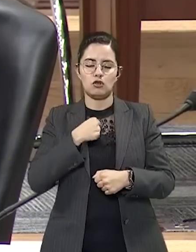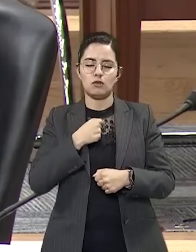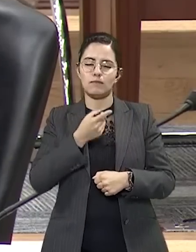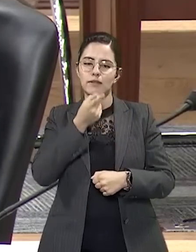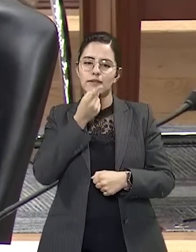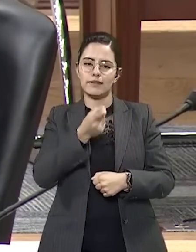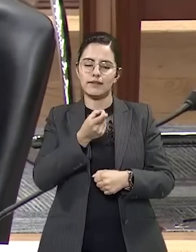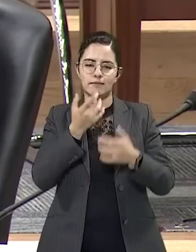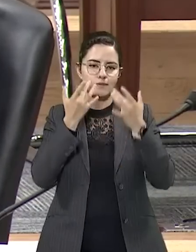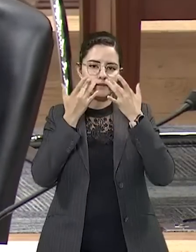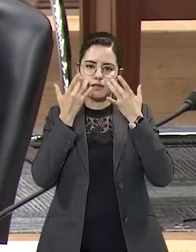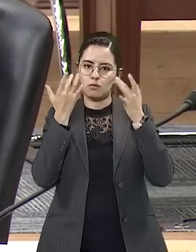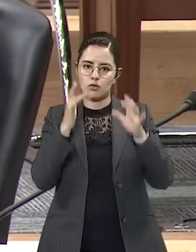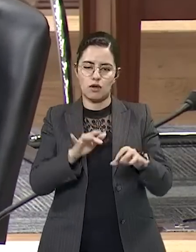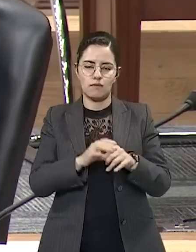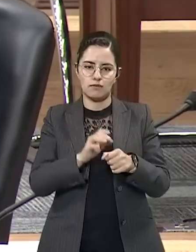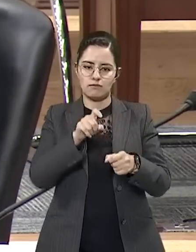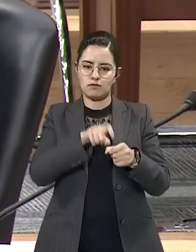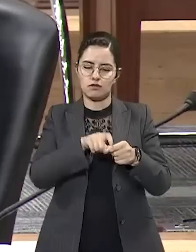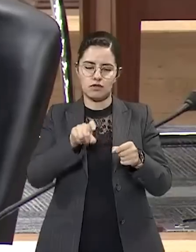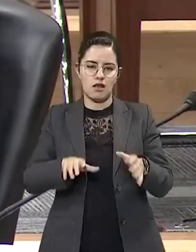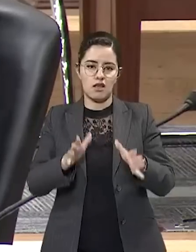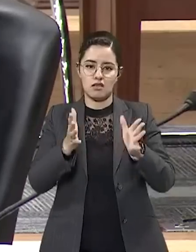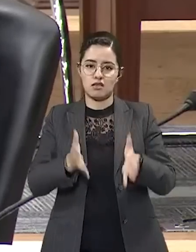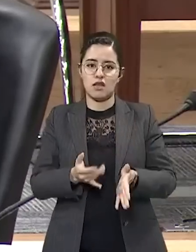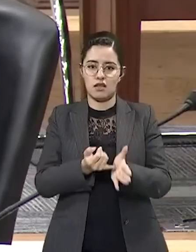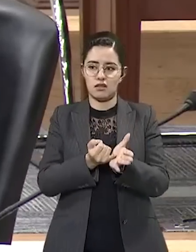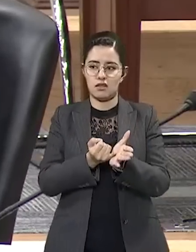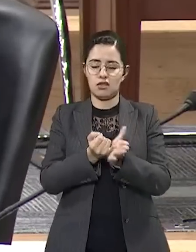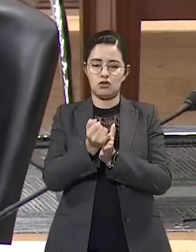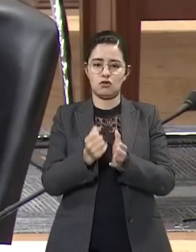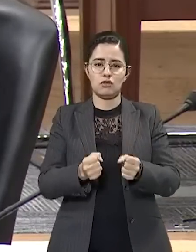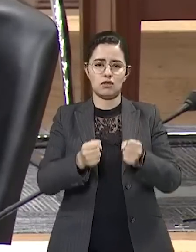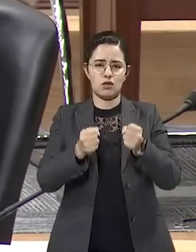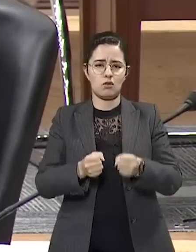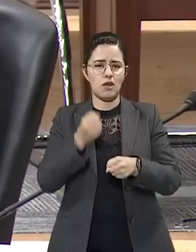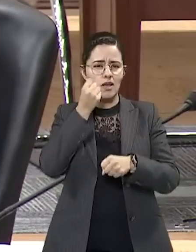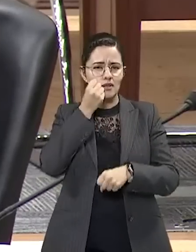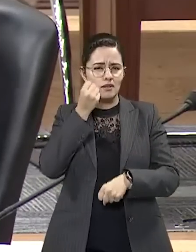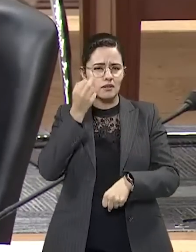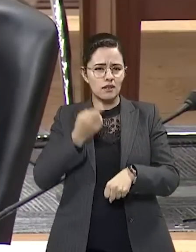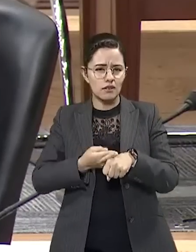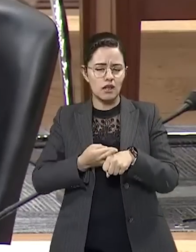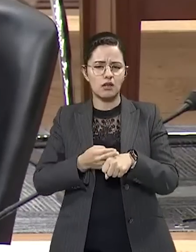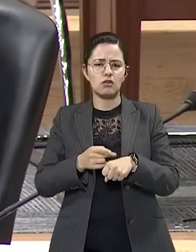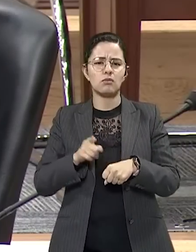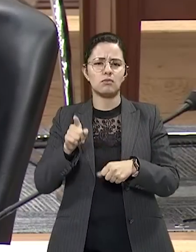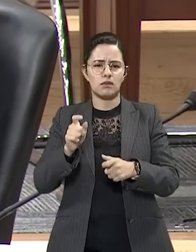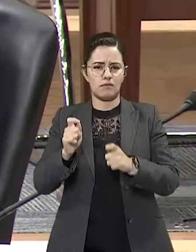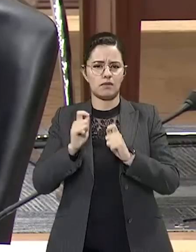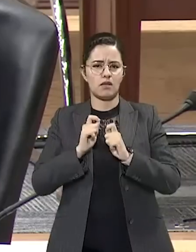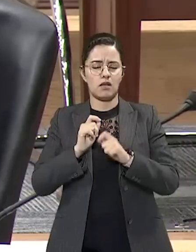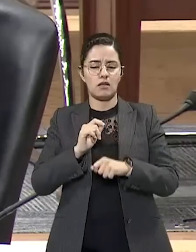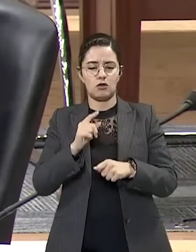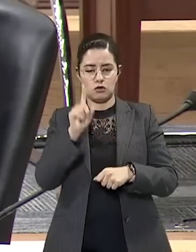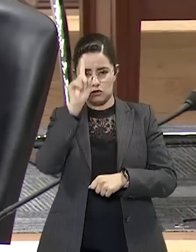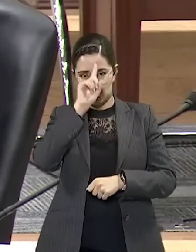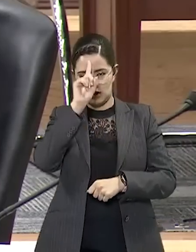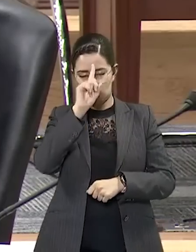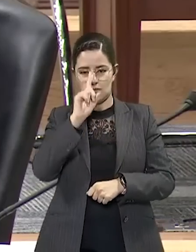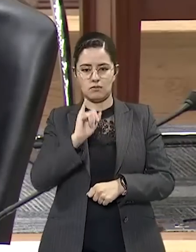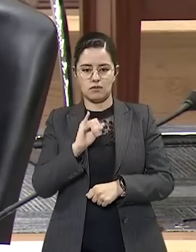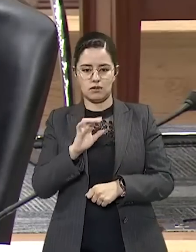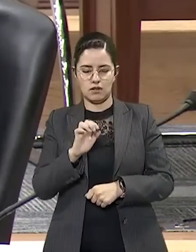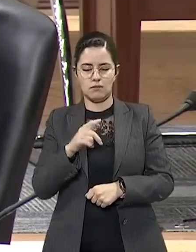irrevocable al cargo de secretario ejecutivo con el que me honró el consejo general del INE a propuesta de su presidente